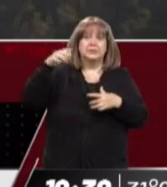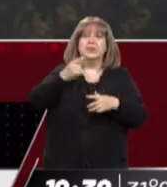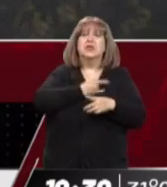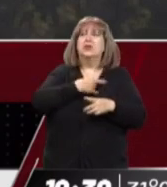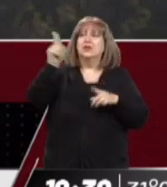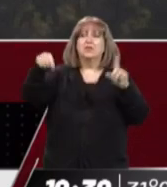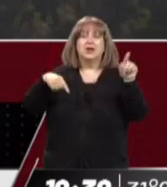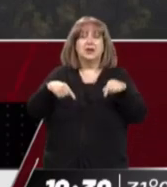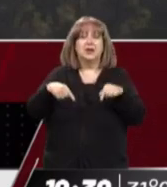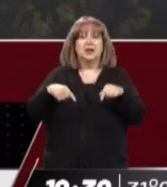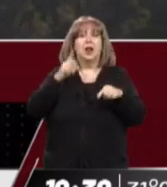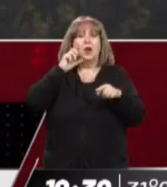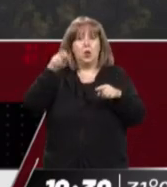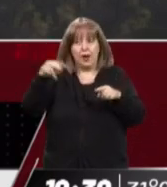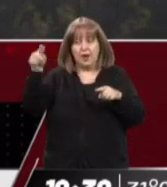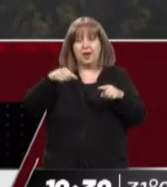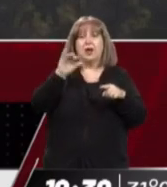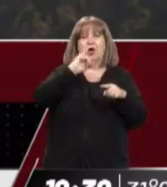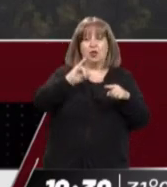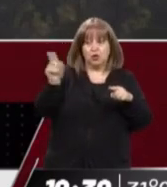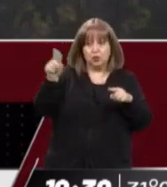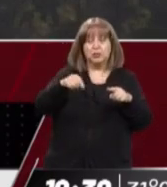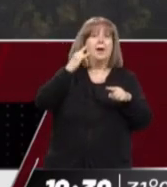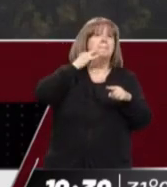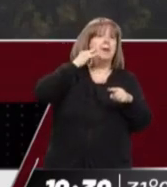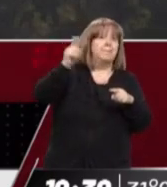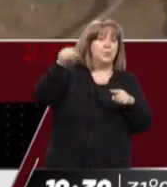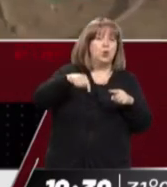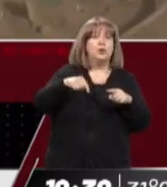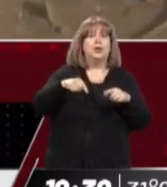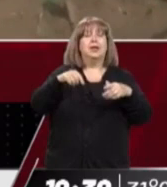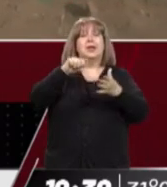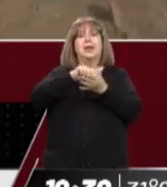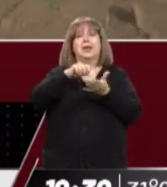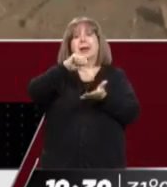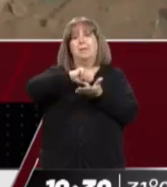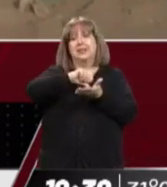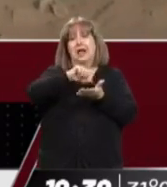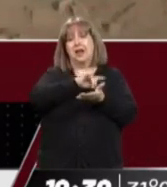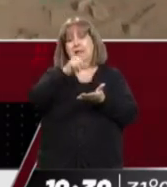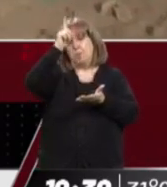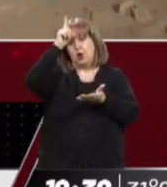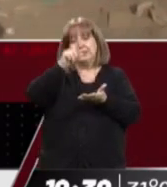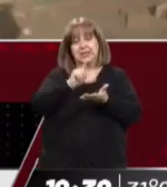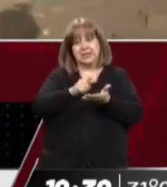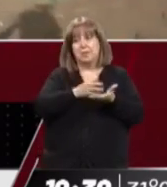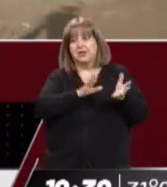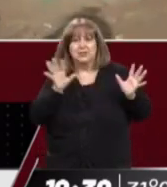departamentos bomberos de Luján de Godoy cruz de maipú y cuartel central de la de la policía